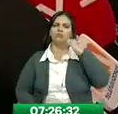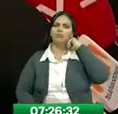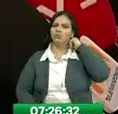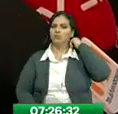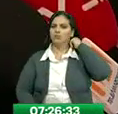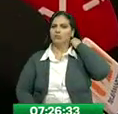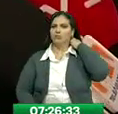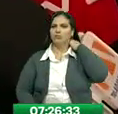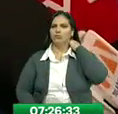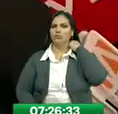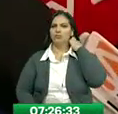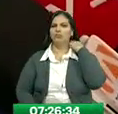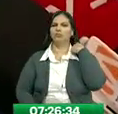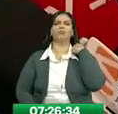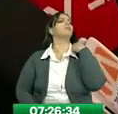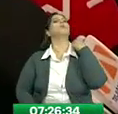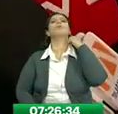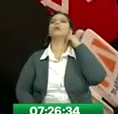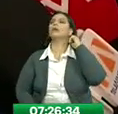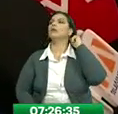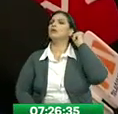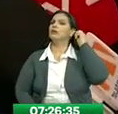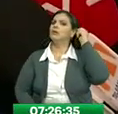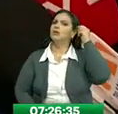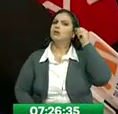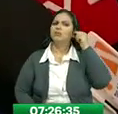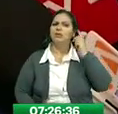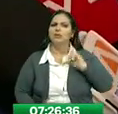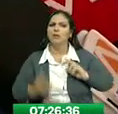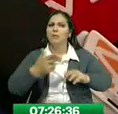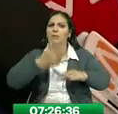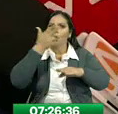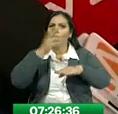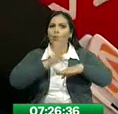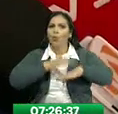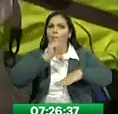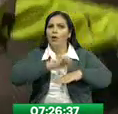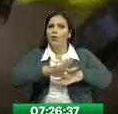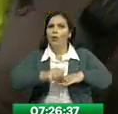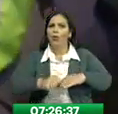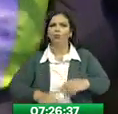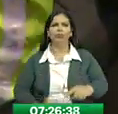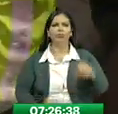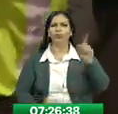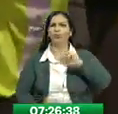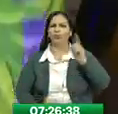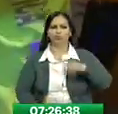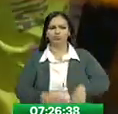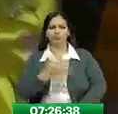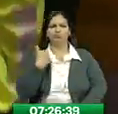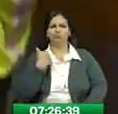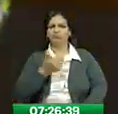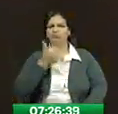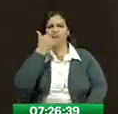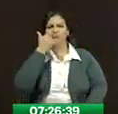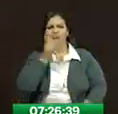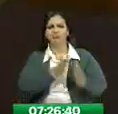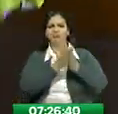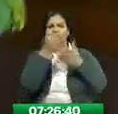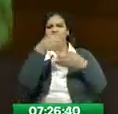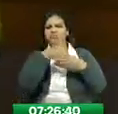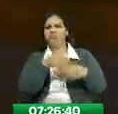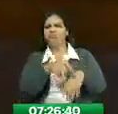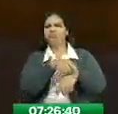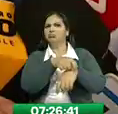encontrado con todas sus pertenencias, celulares, billeteras, también tenía hasta reloj. Sí se ha visto cámara en la esquina y en